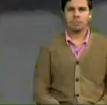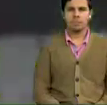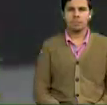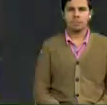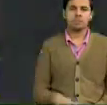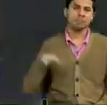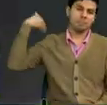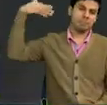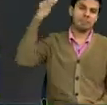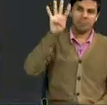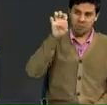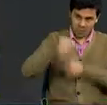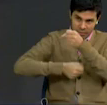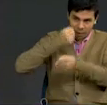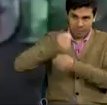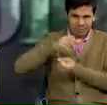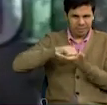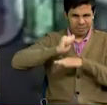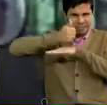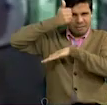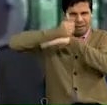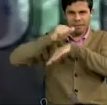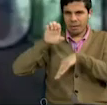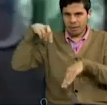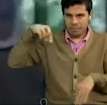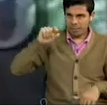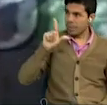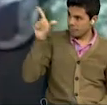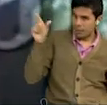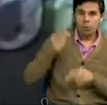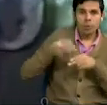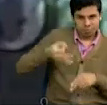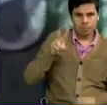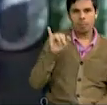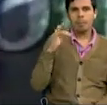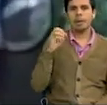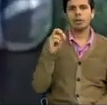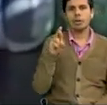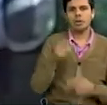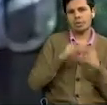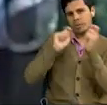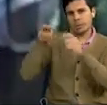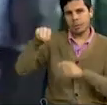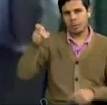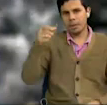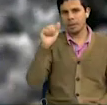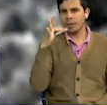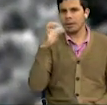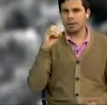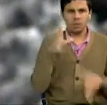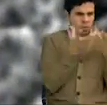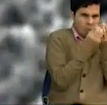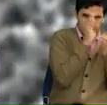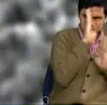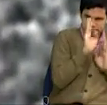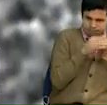Nueve años después, el jefe de finanzas de la guerrilla del EPL, Víctor Ramón Navarro, alias Megateo, murió cuando era perseguido por